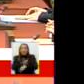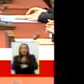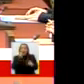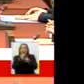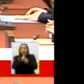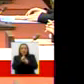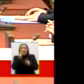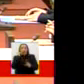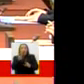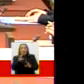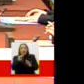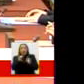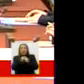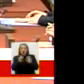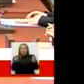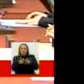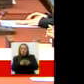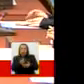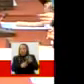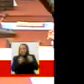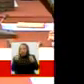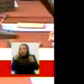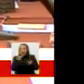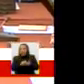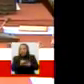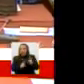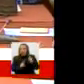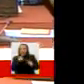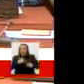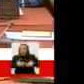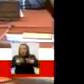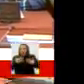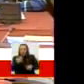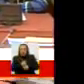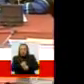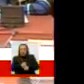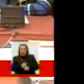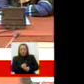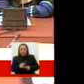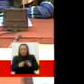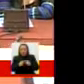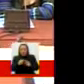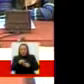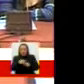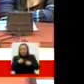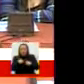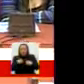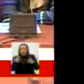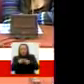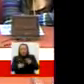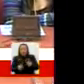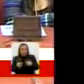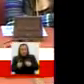una serie de personas que muchas veces le sería imposible. Es así que en mi calidad de